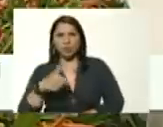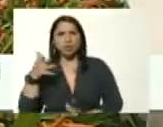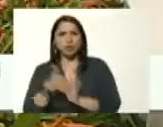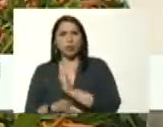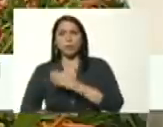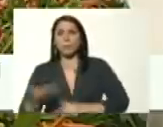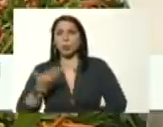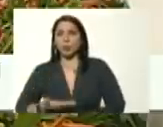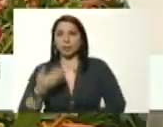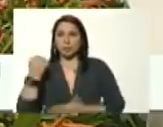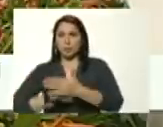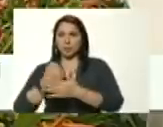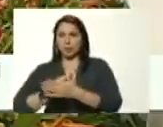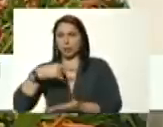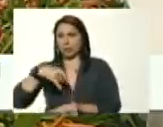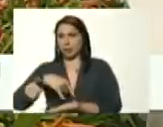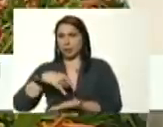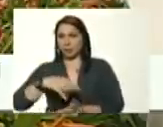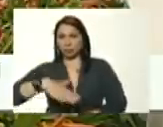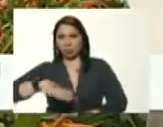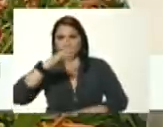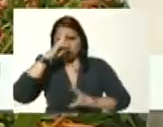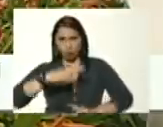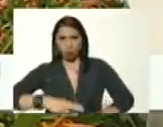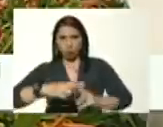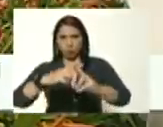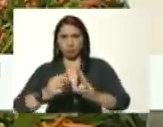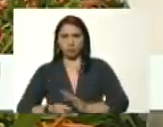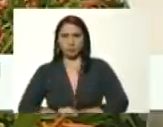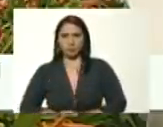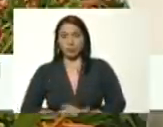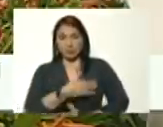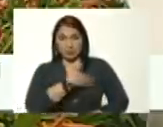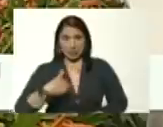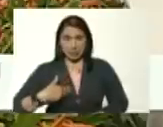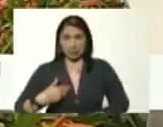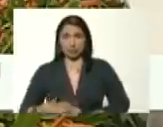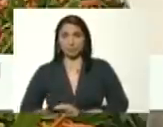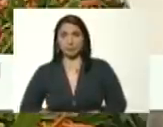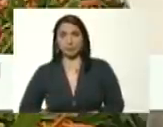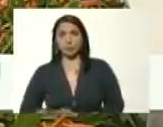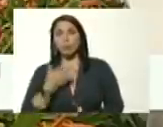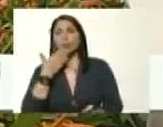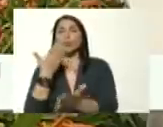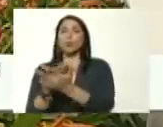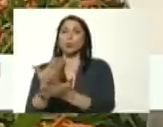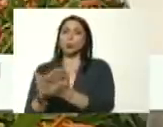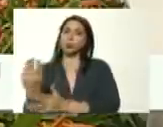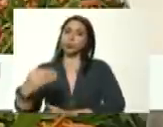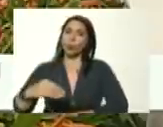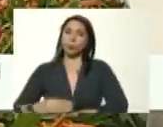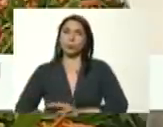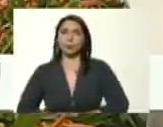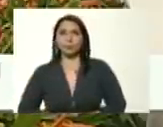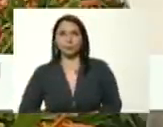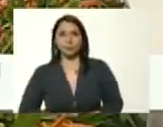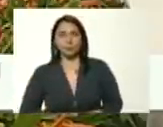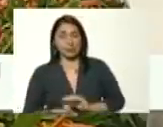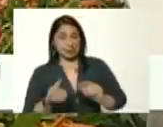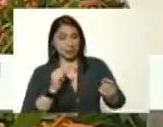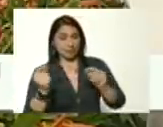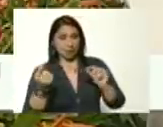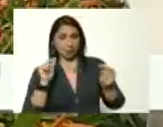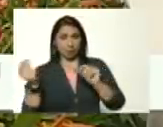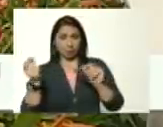de carabobo en el campo de honor y quisiera proponer además que este debate